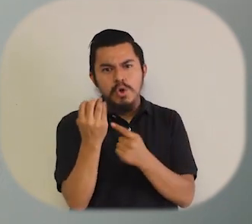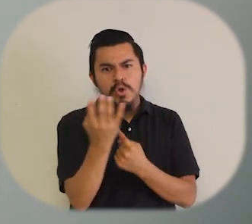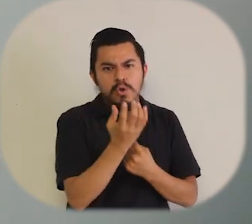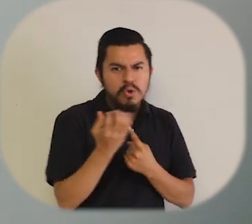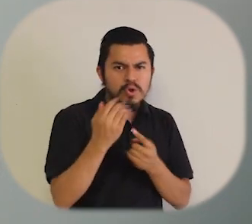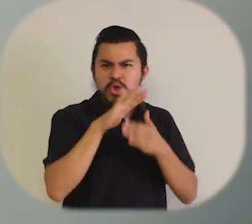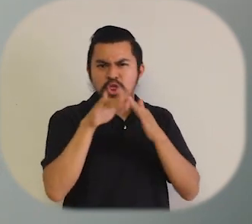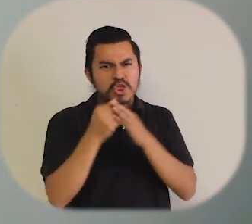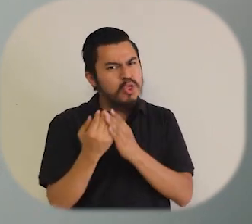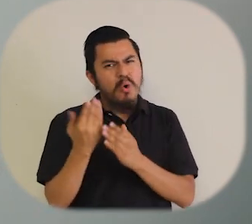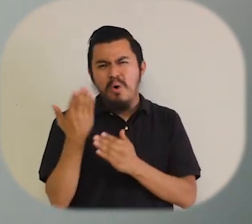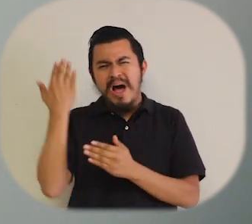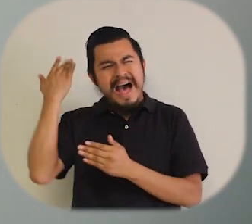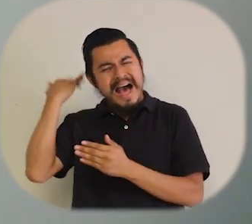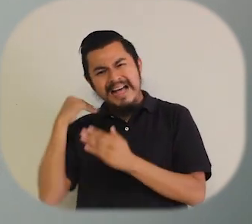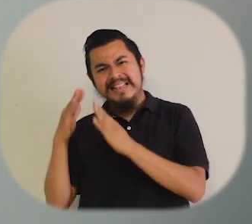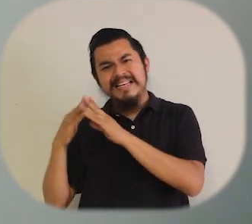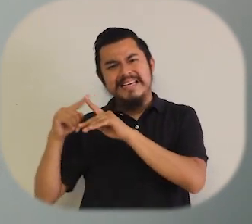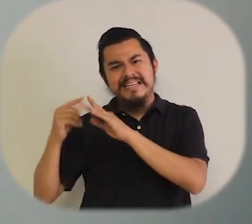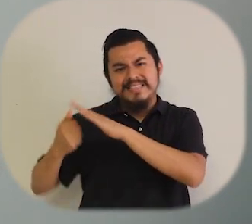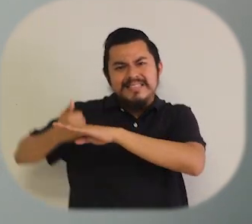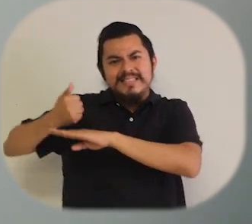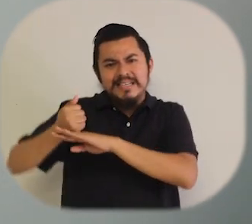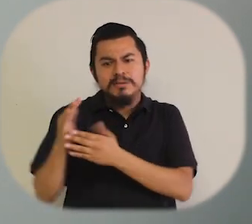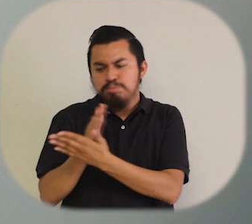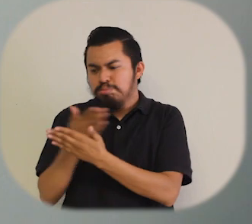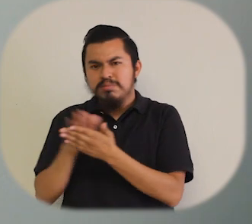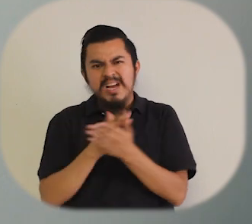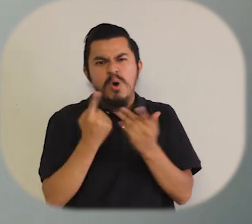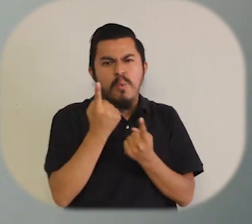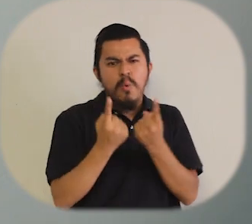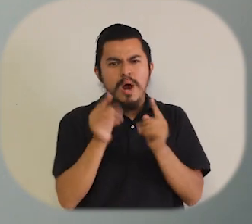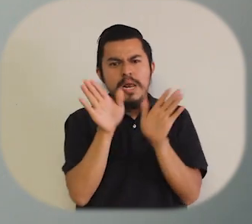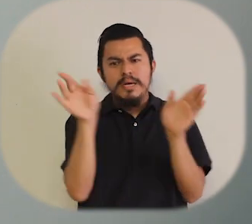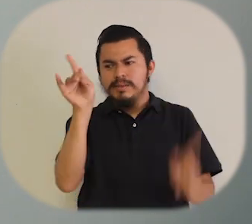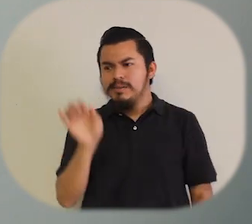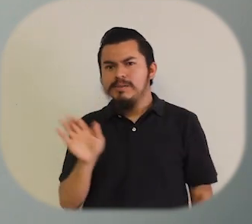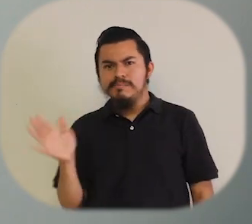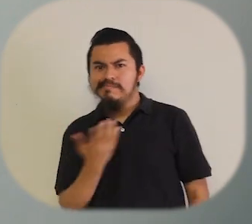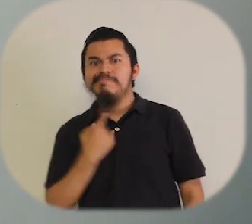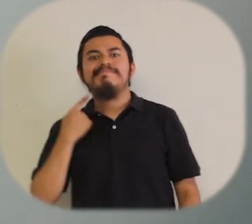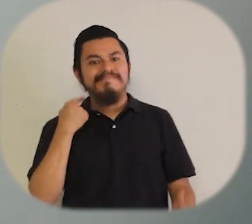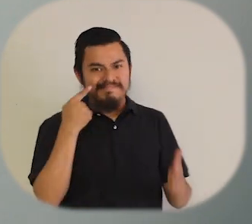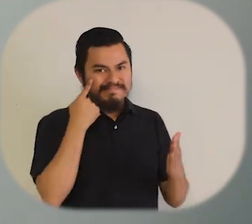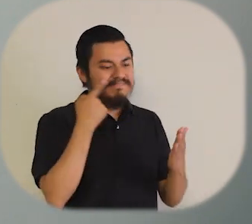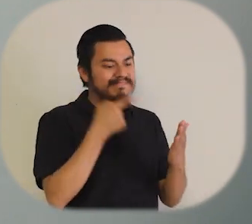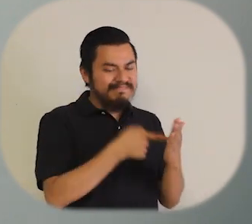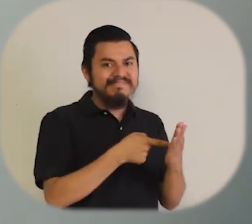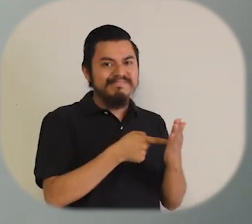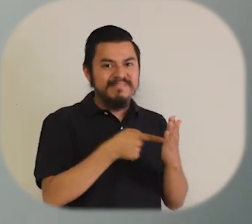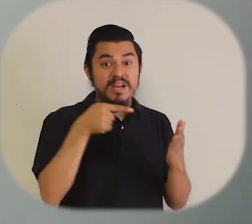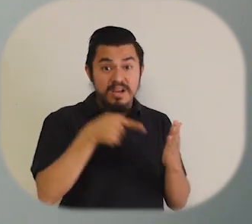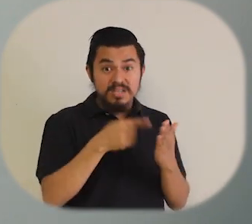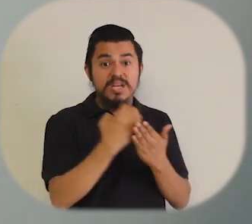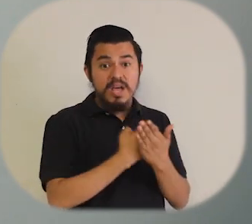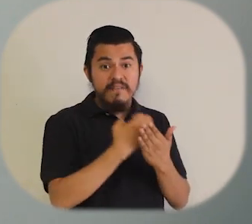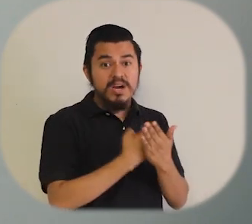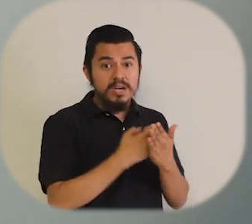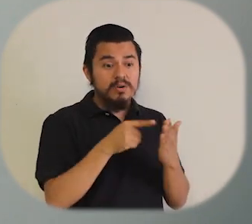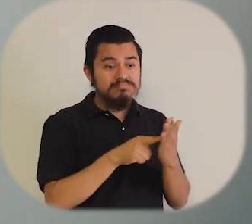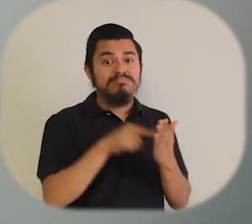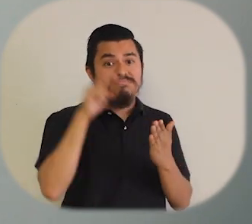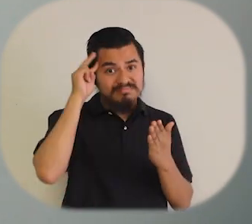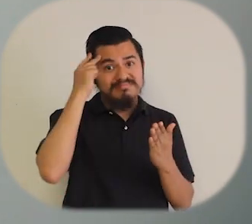los apóstoles y los miembros de la iglesia primitiva compartieron que Jesús es el Cristo. Esto es lo que hemos confirmado. Este es el evangelio, así